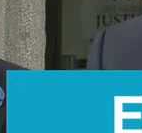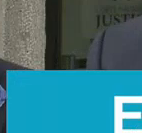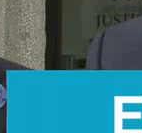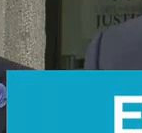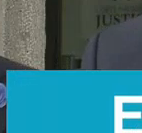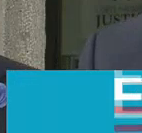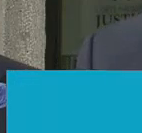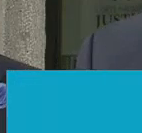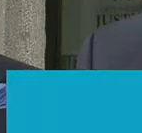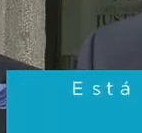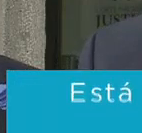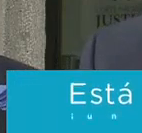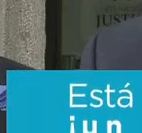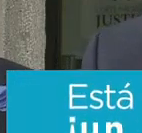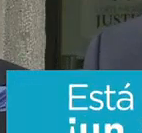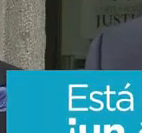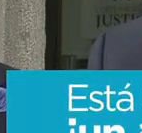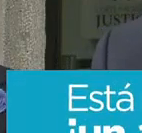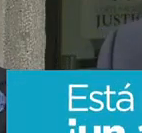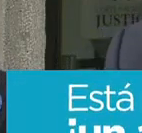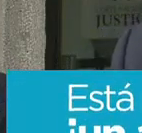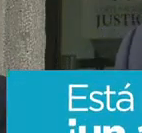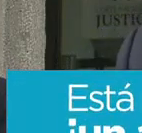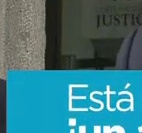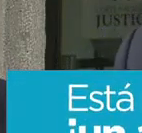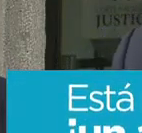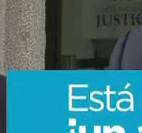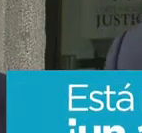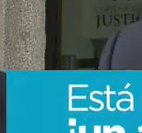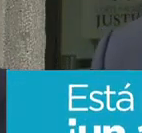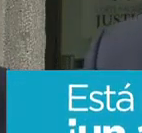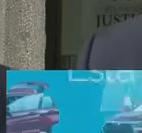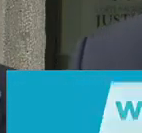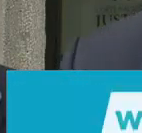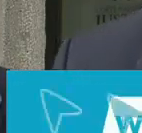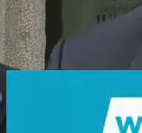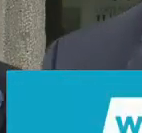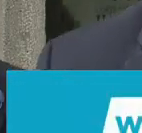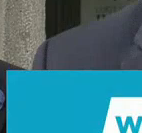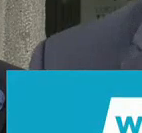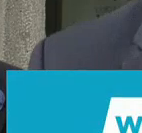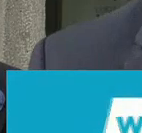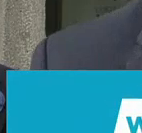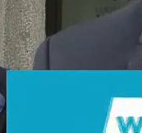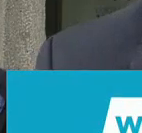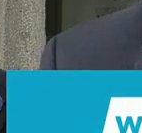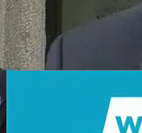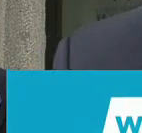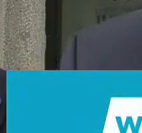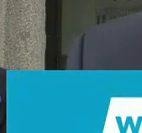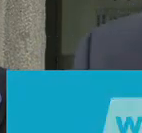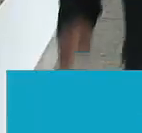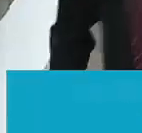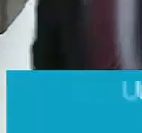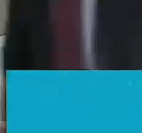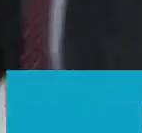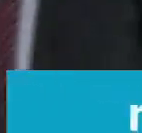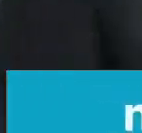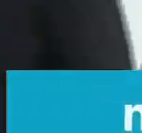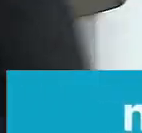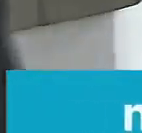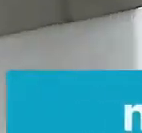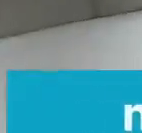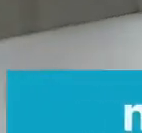Lara, por ser amigo de Gilmar Gutiérrez, por ser amigo de Fidel Araujo. En la mano llevaron el testimonio de